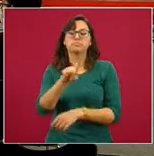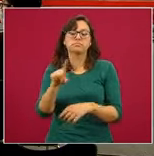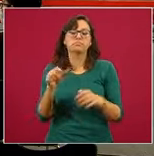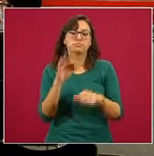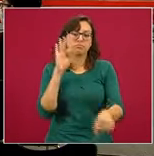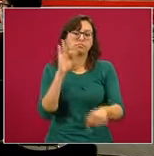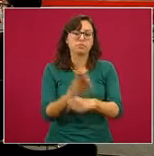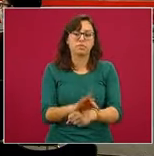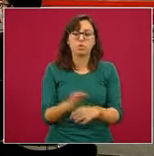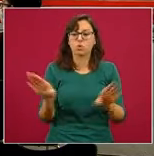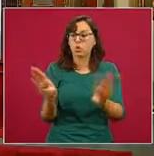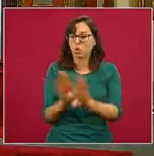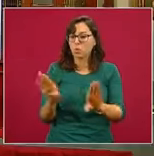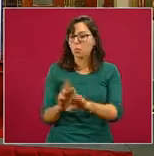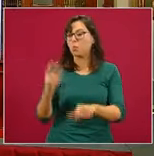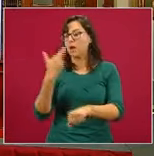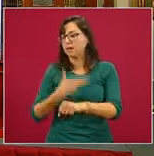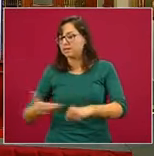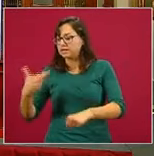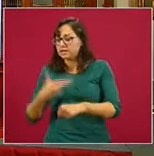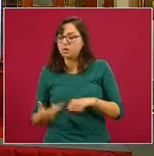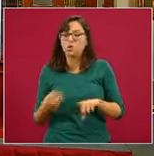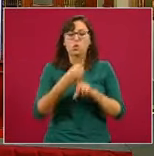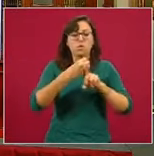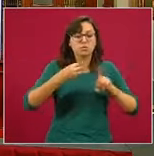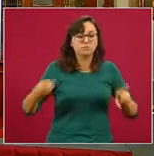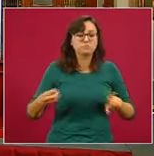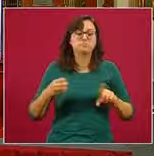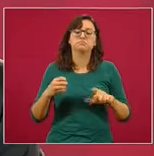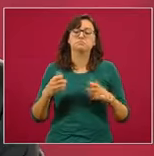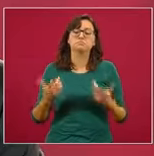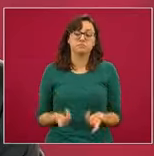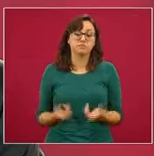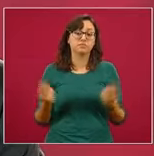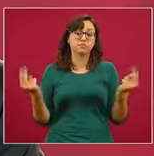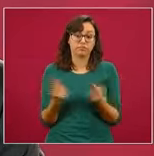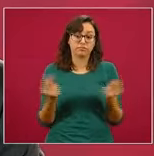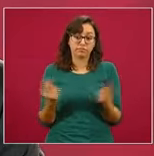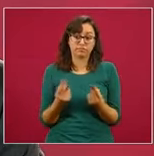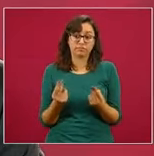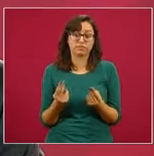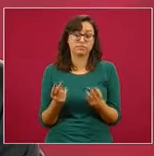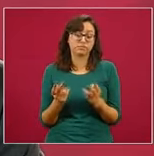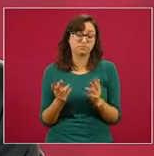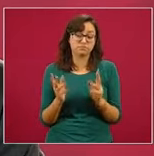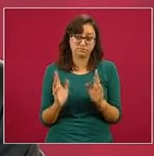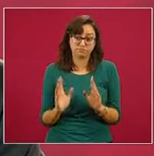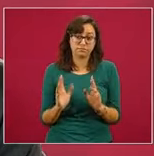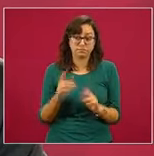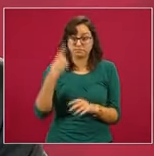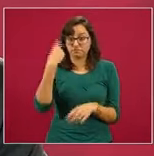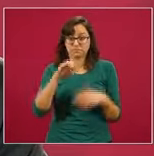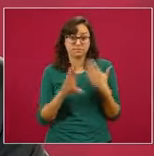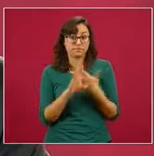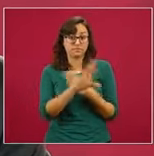de operación, las necesidades que tendría la inmunización contra COVID.